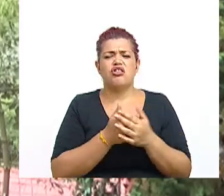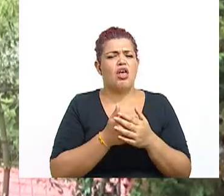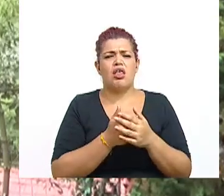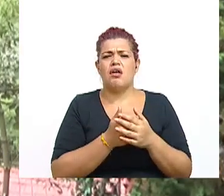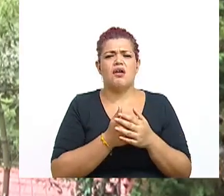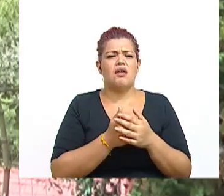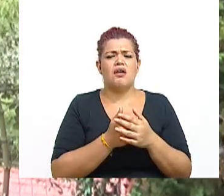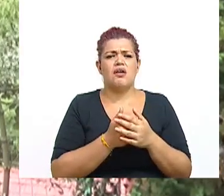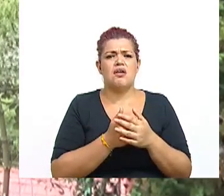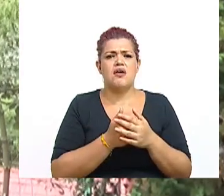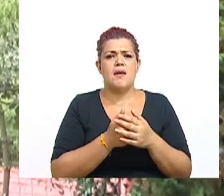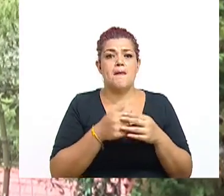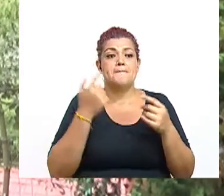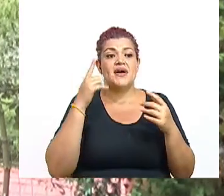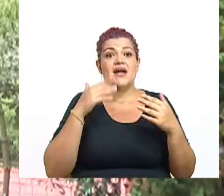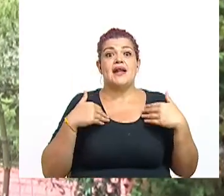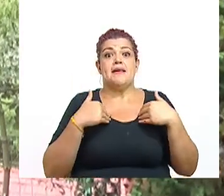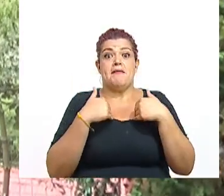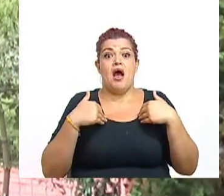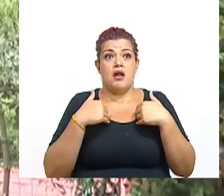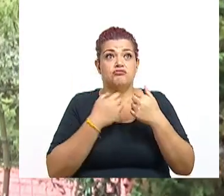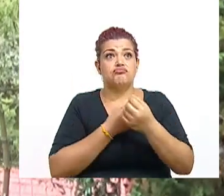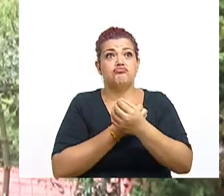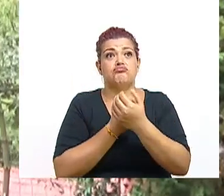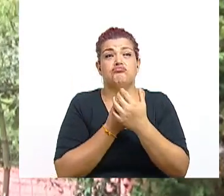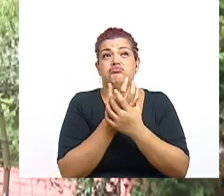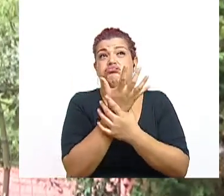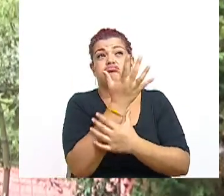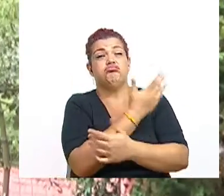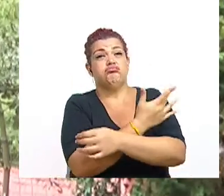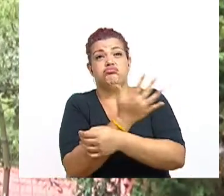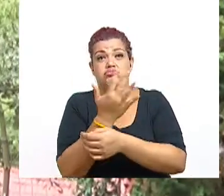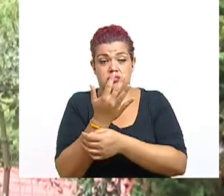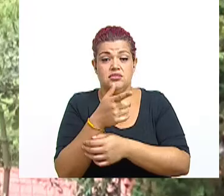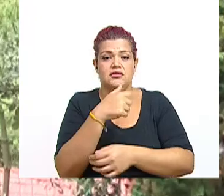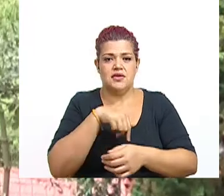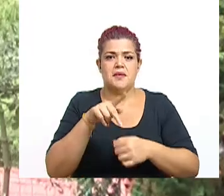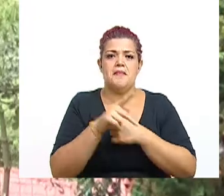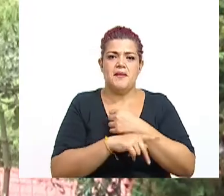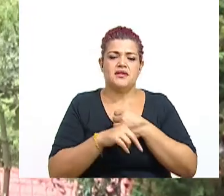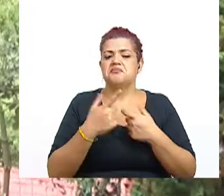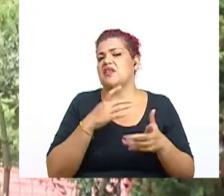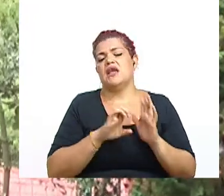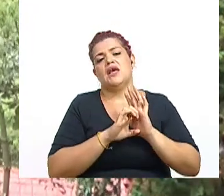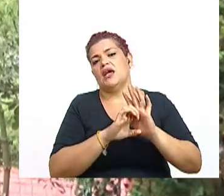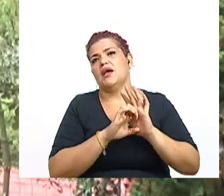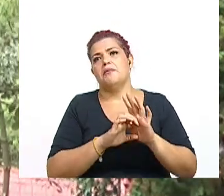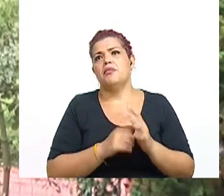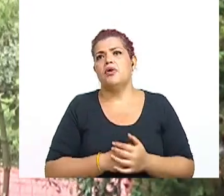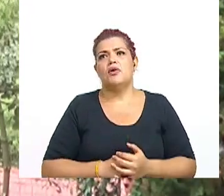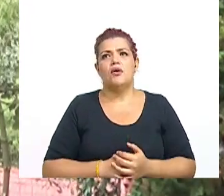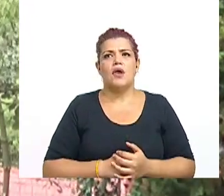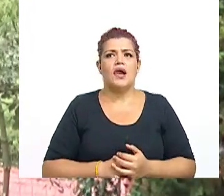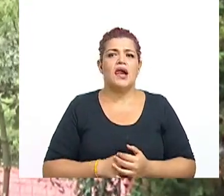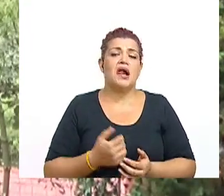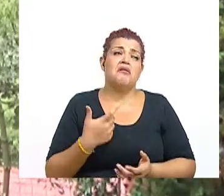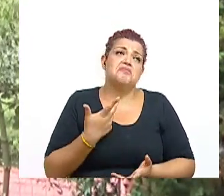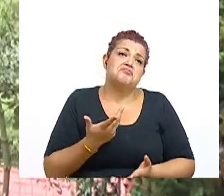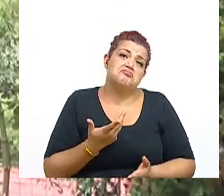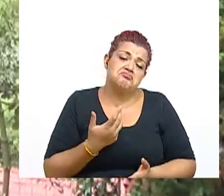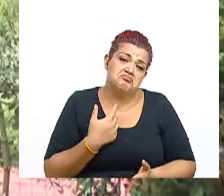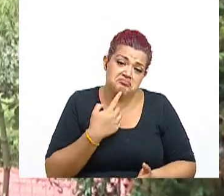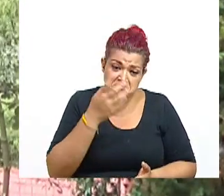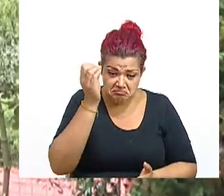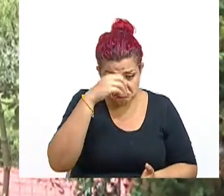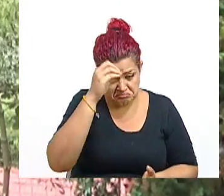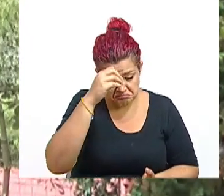referente a la flora y fauna de nuestro querido país. Puedo dar un ejemplo o una sugerencia,